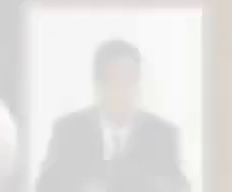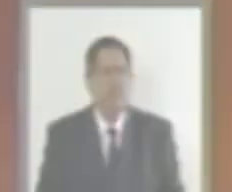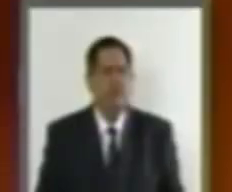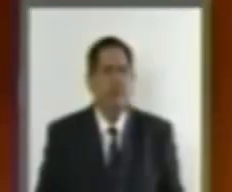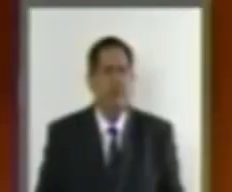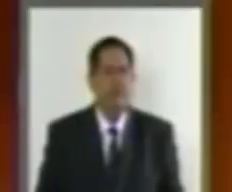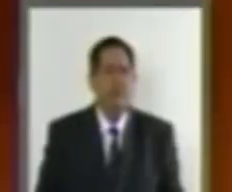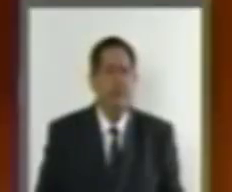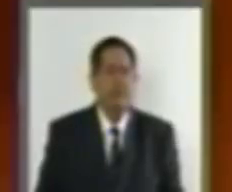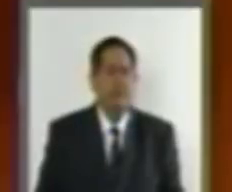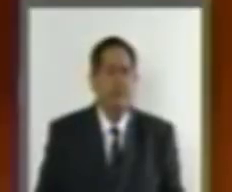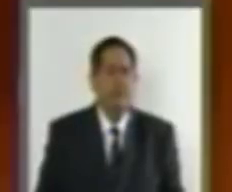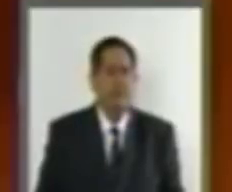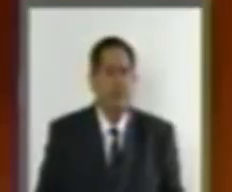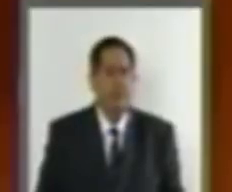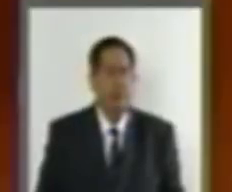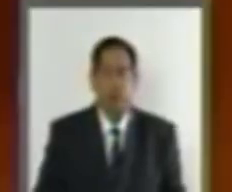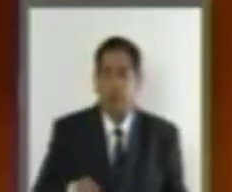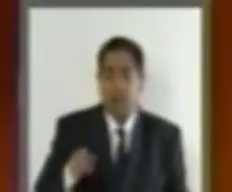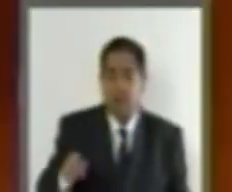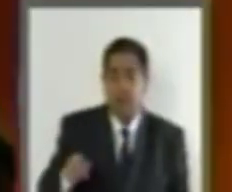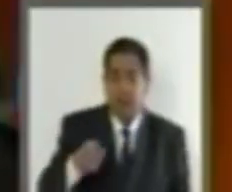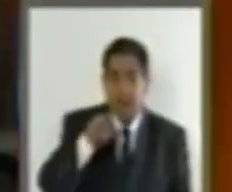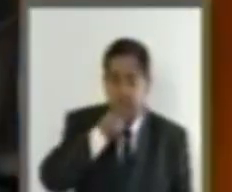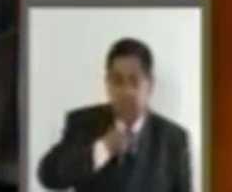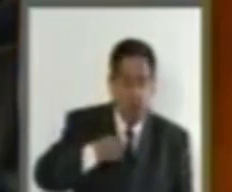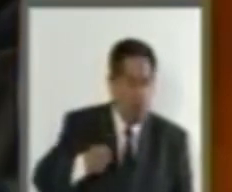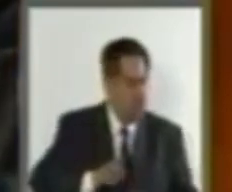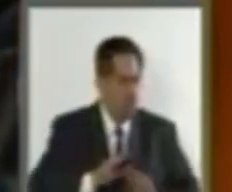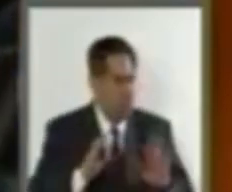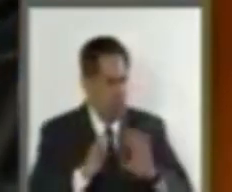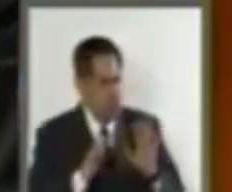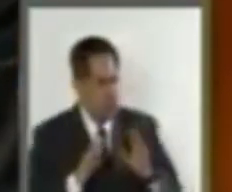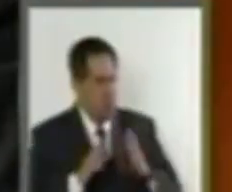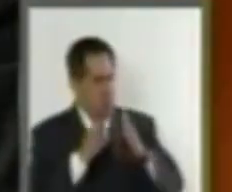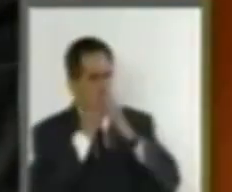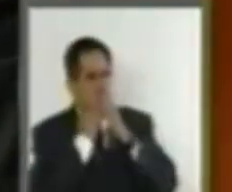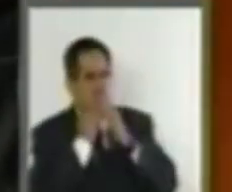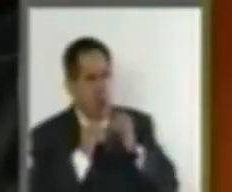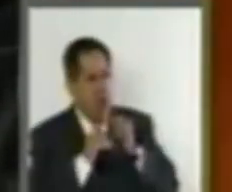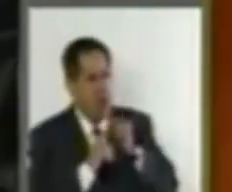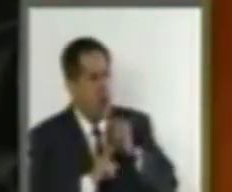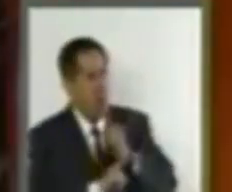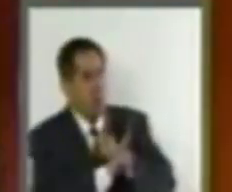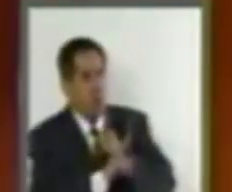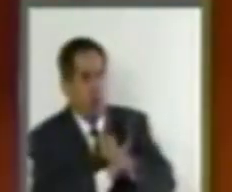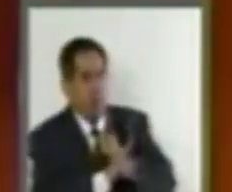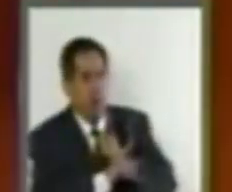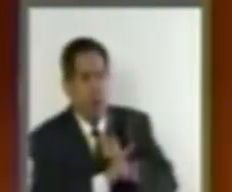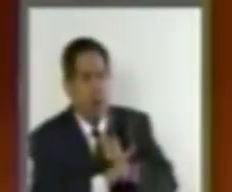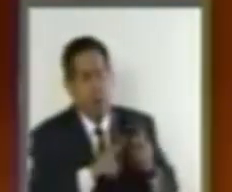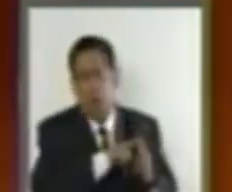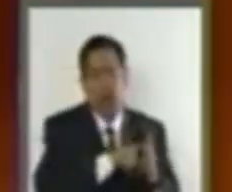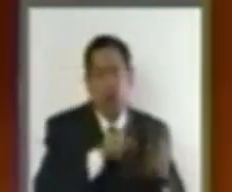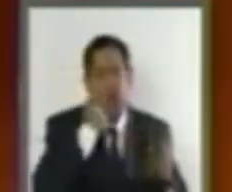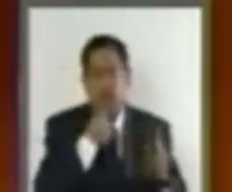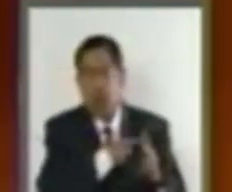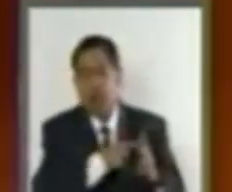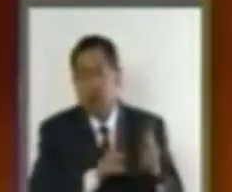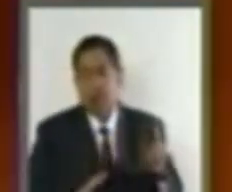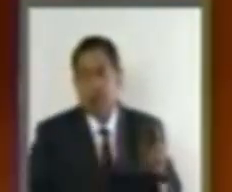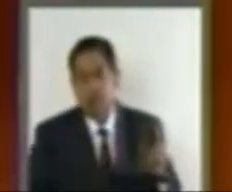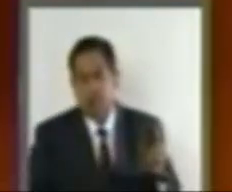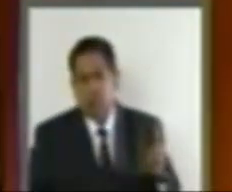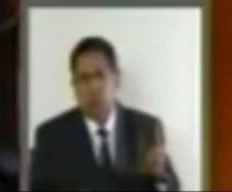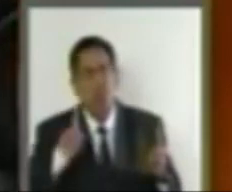institucional deficiente de la Fiscalía. Yo le veo muchos problemas, tendría que hacérsele pues muchísimas modificaciones, y no creo que estemos en